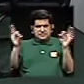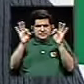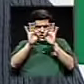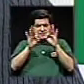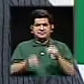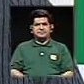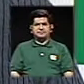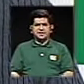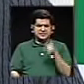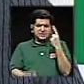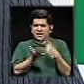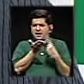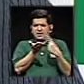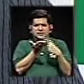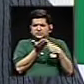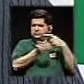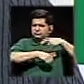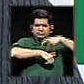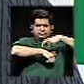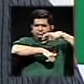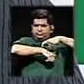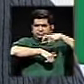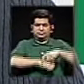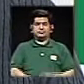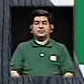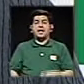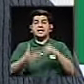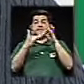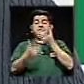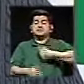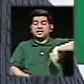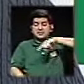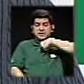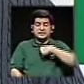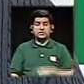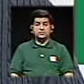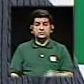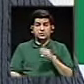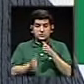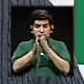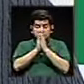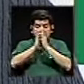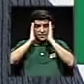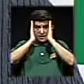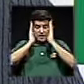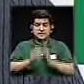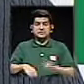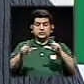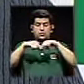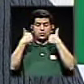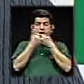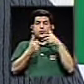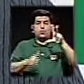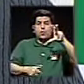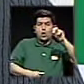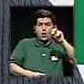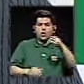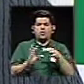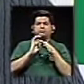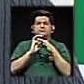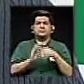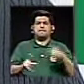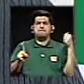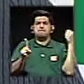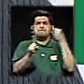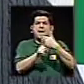se que se discutieron en ese entonces y que sobre todo Nosotros llamamos mucho la atención los del movimiento del no tiene que ver con el